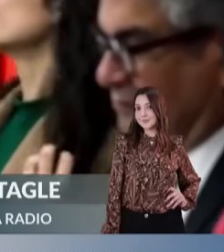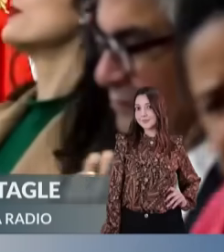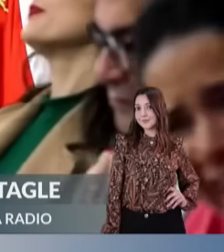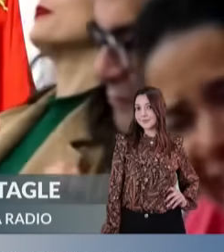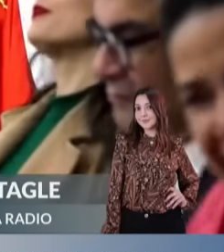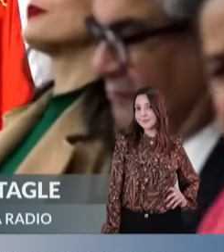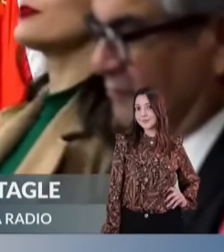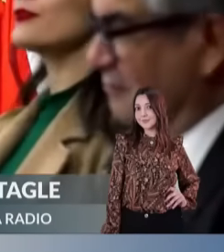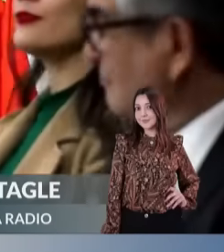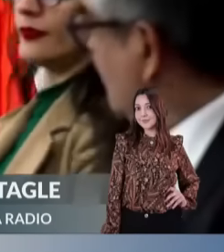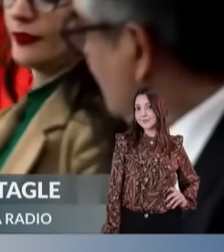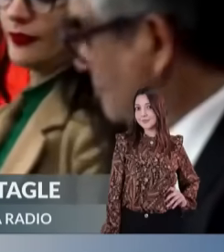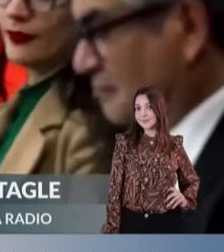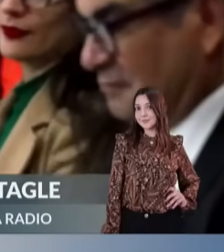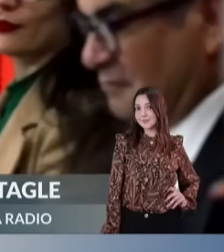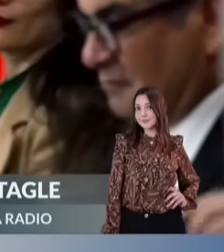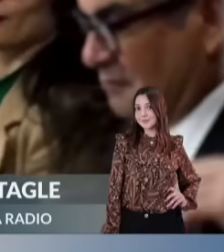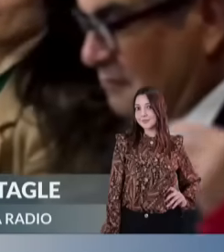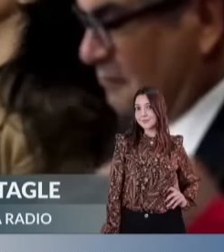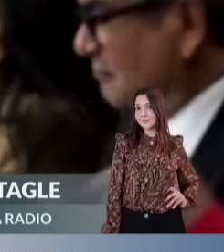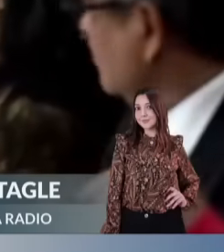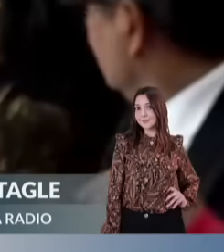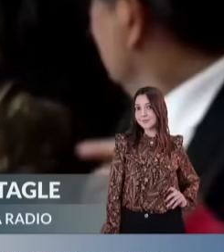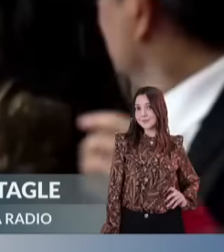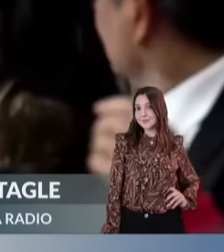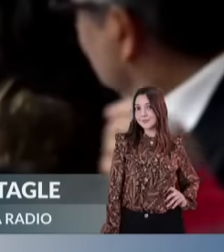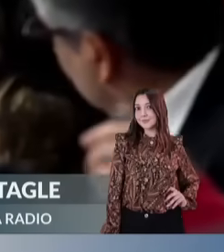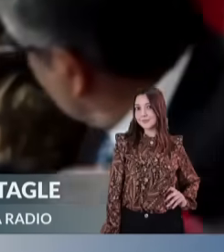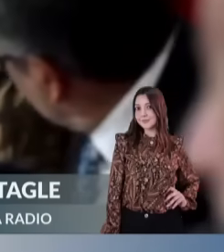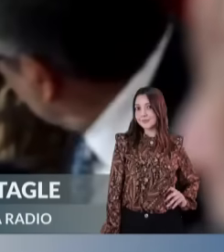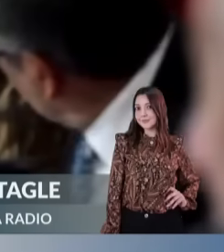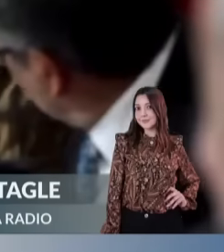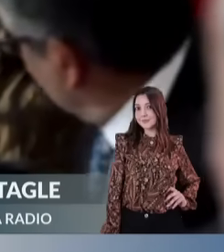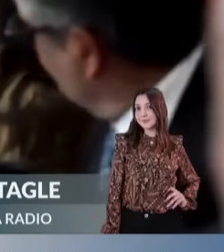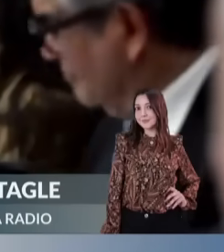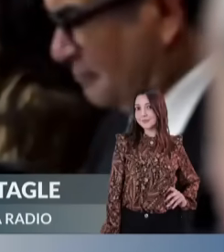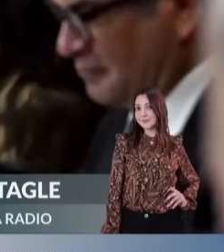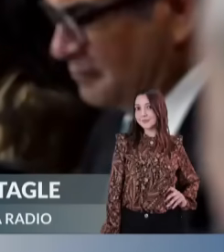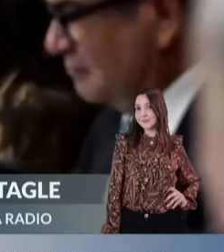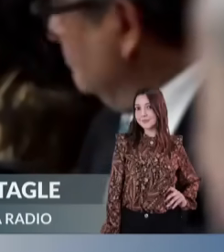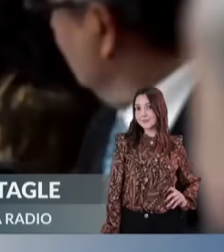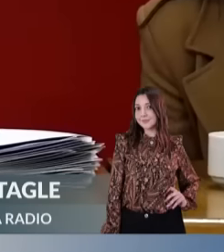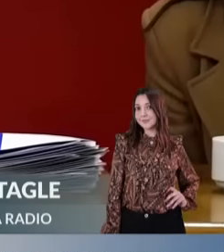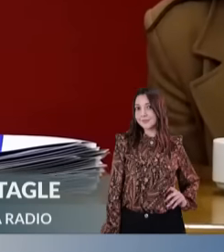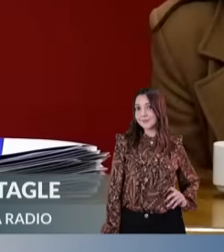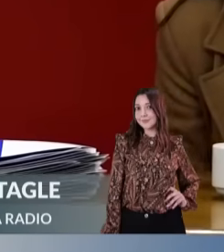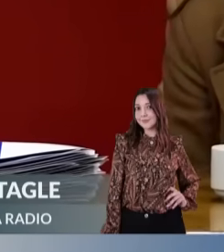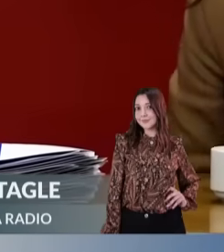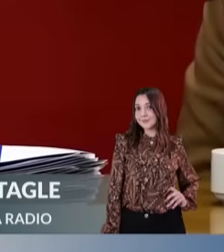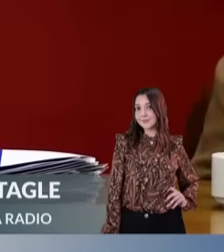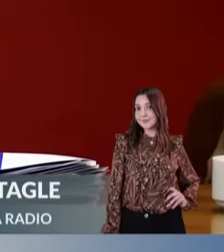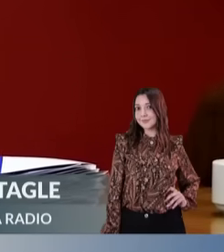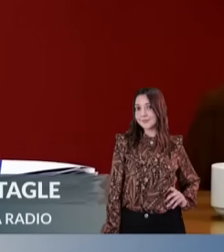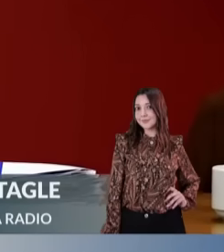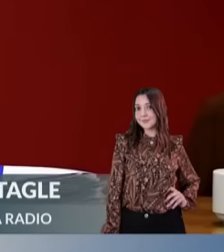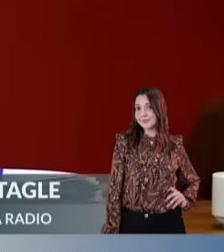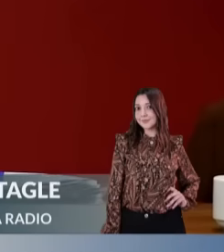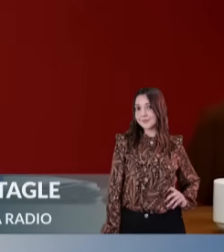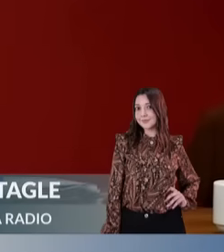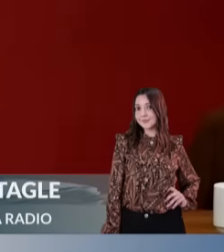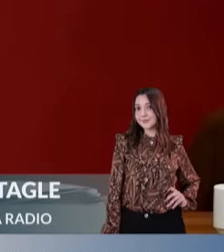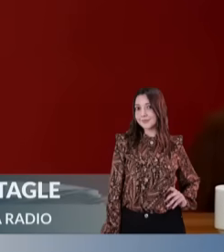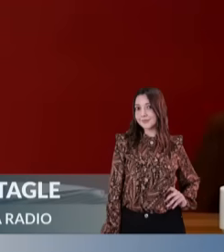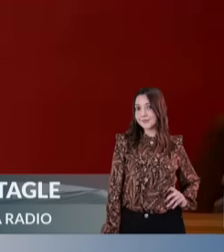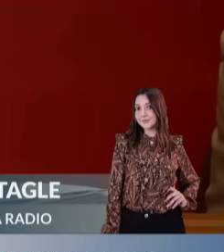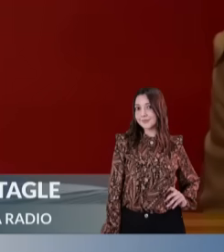de esta charla se abordan, por ejemplo, cómo funcionan los datos administrativos, las compras públicas, licitaciones,